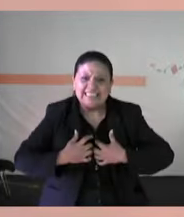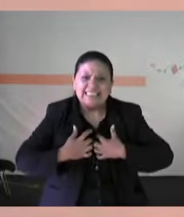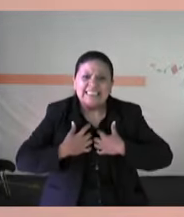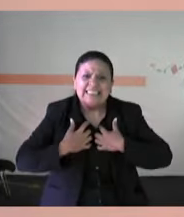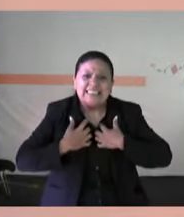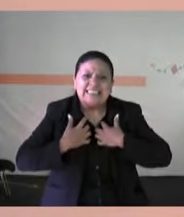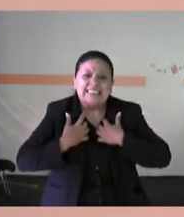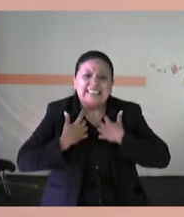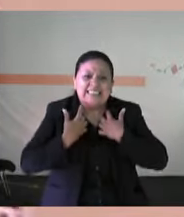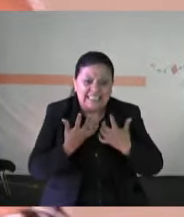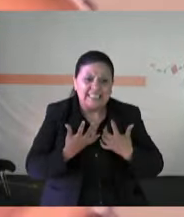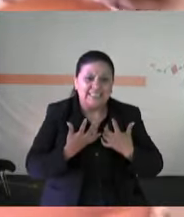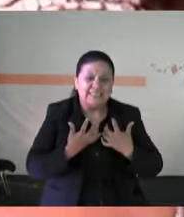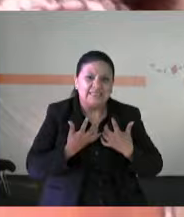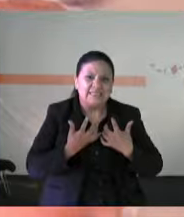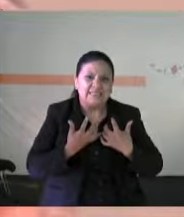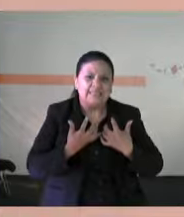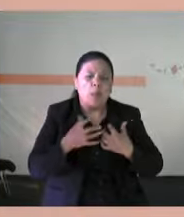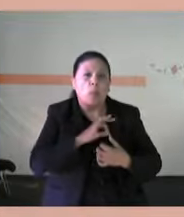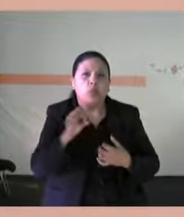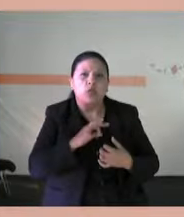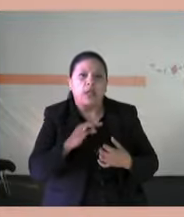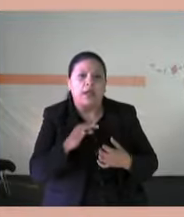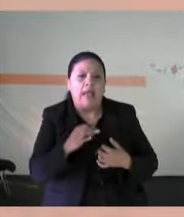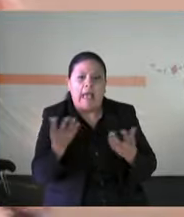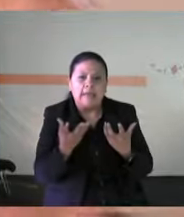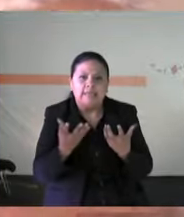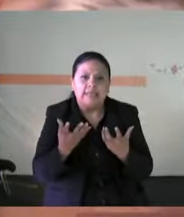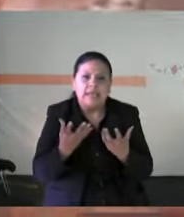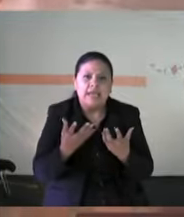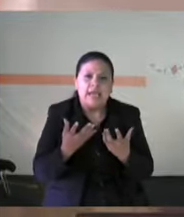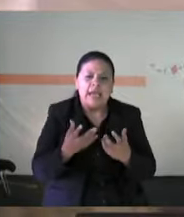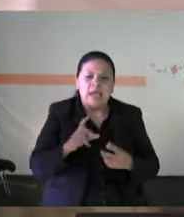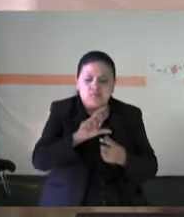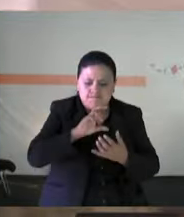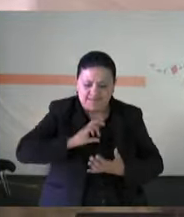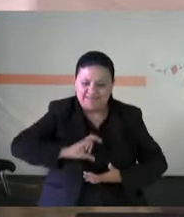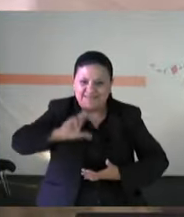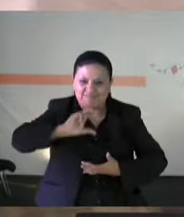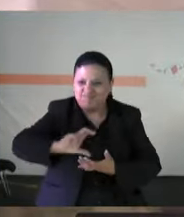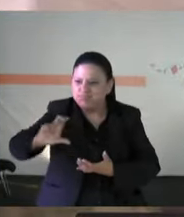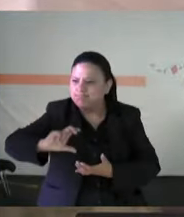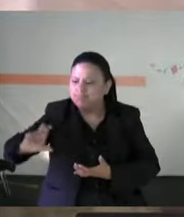se le ocurriría hacer una empresa y no lo quitaría todo.